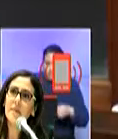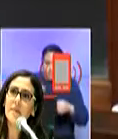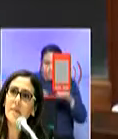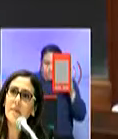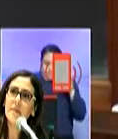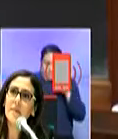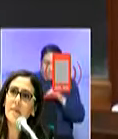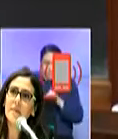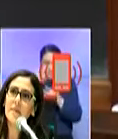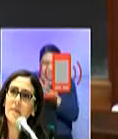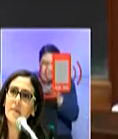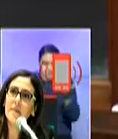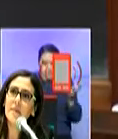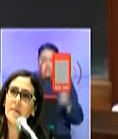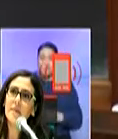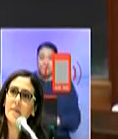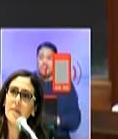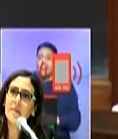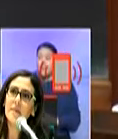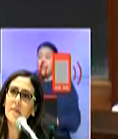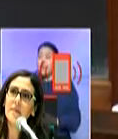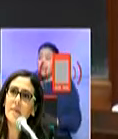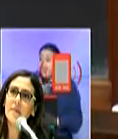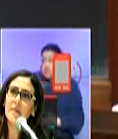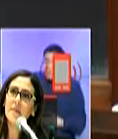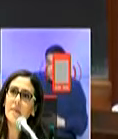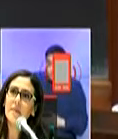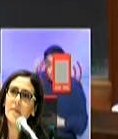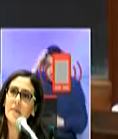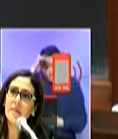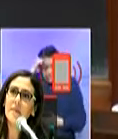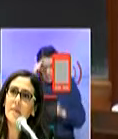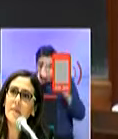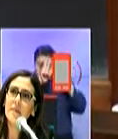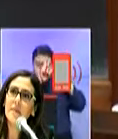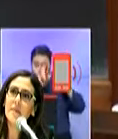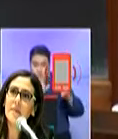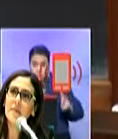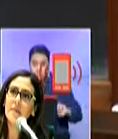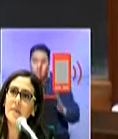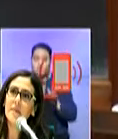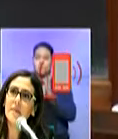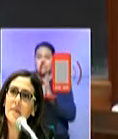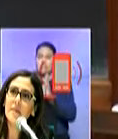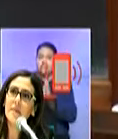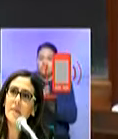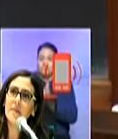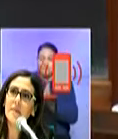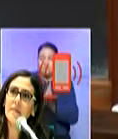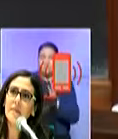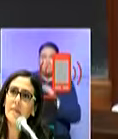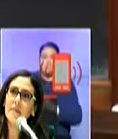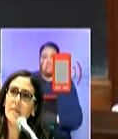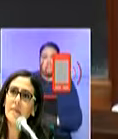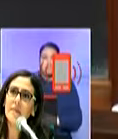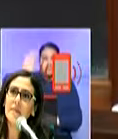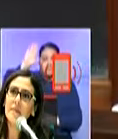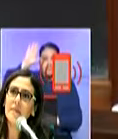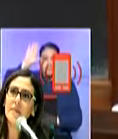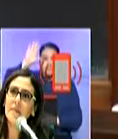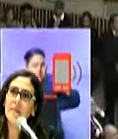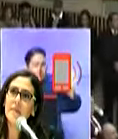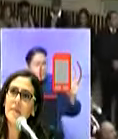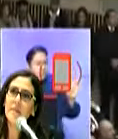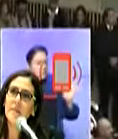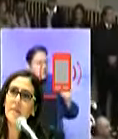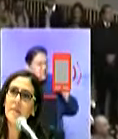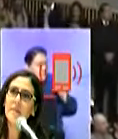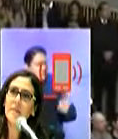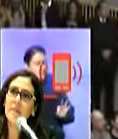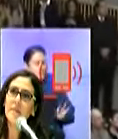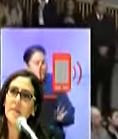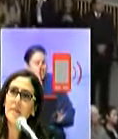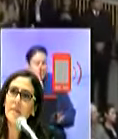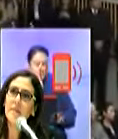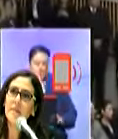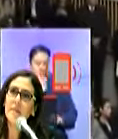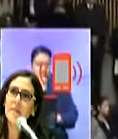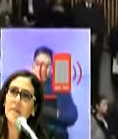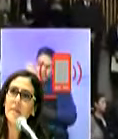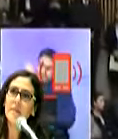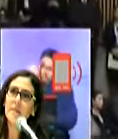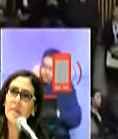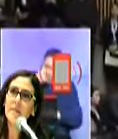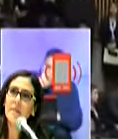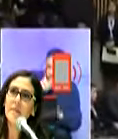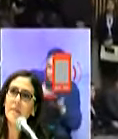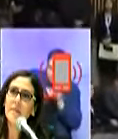instituto el diciembre pasado teníamos nuestro plazo, lo cumplimos en tiempo, de lo que tiene que ver la